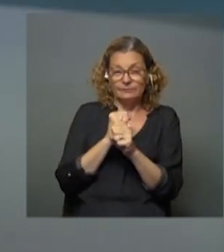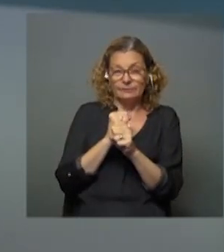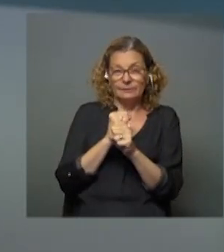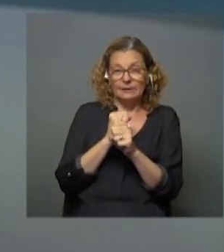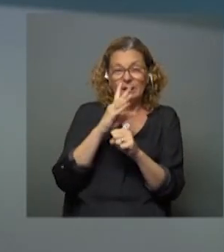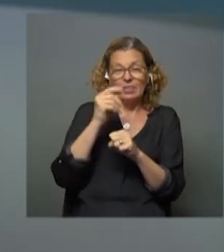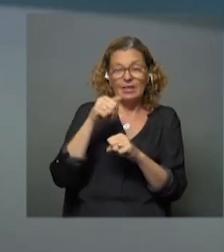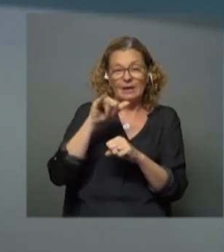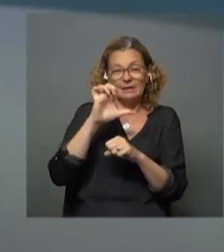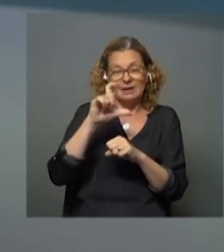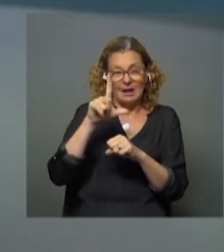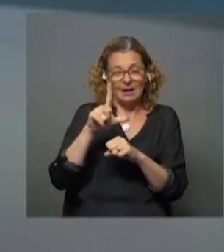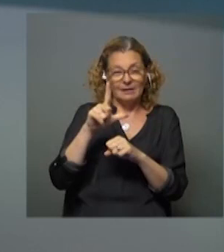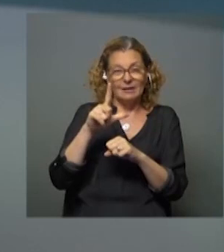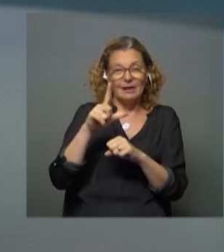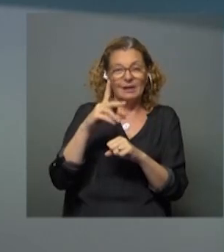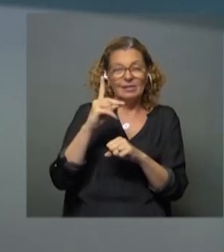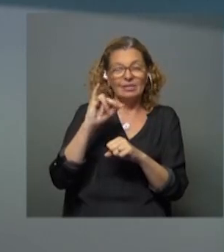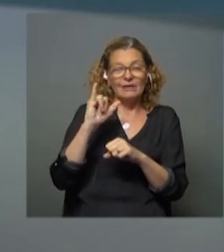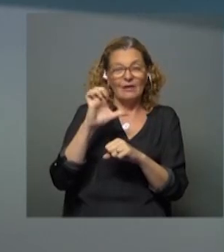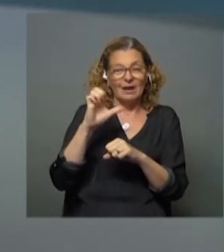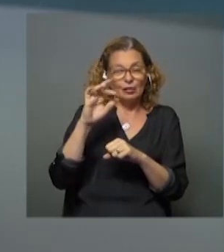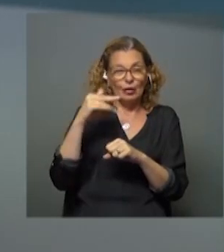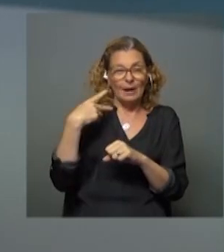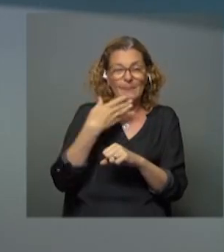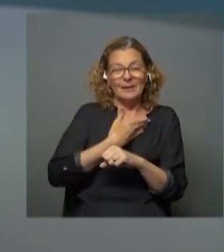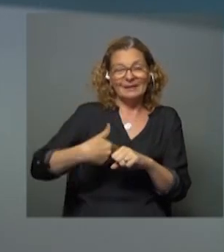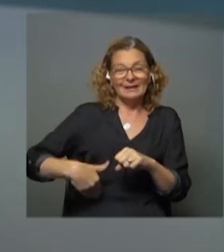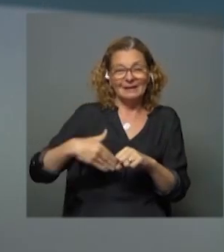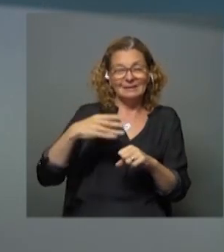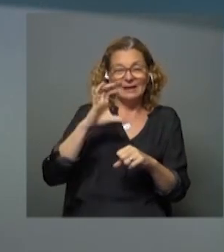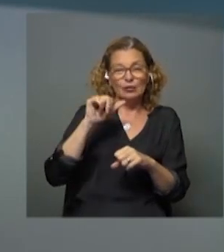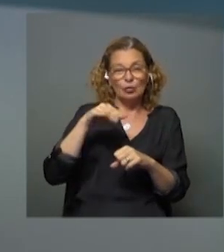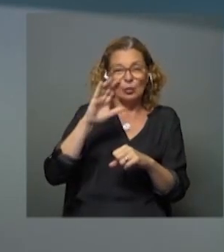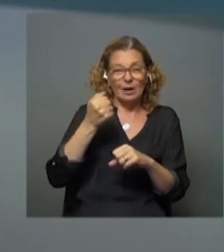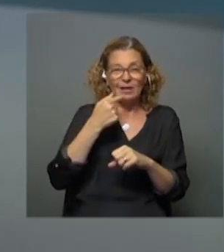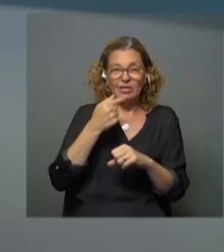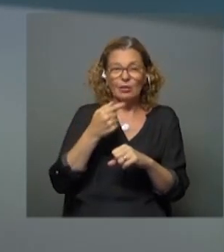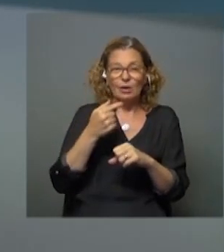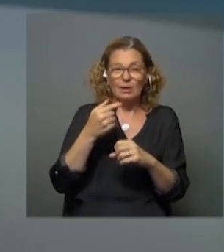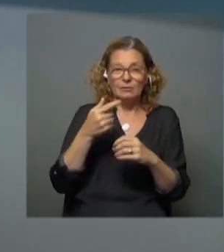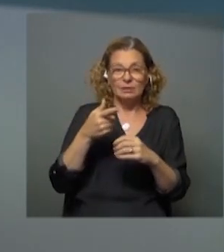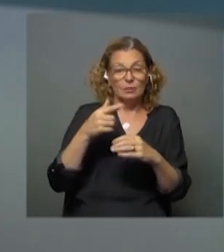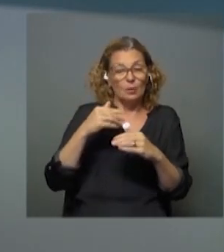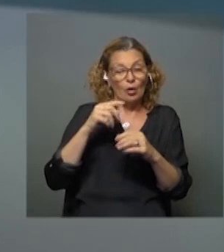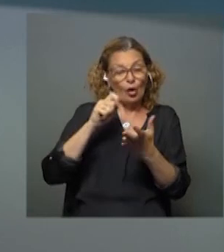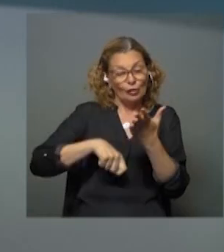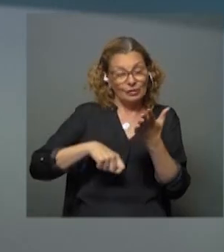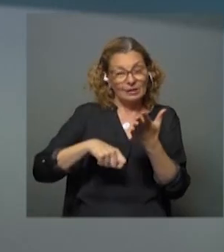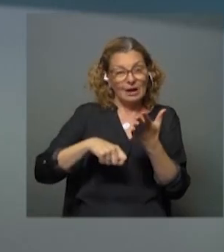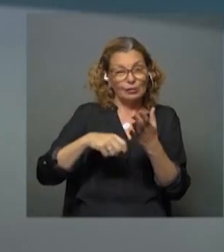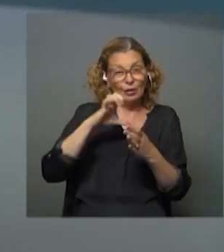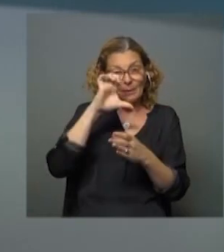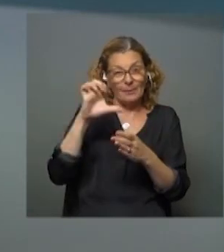liberio presidente del sunca dijo que el recorte en inversión pública es de 2020 se sostuvo por la magnitud de contratos que generaron